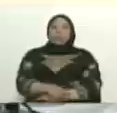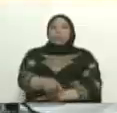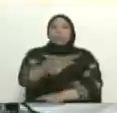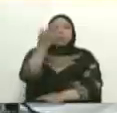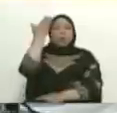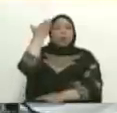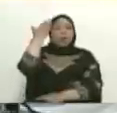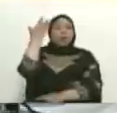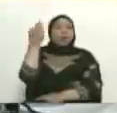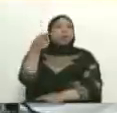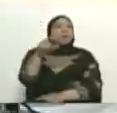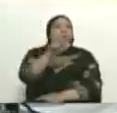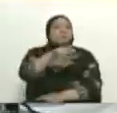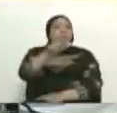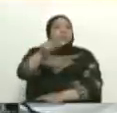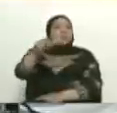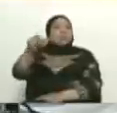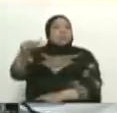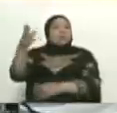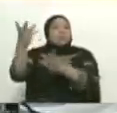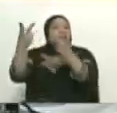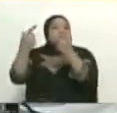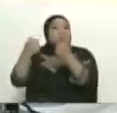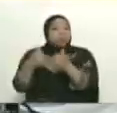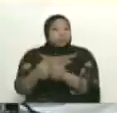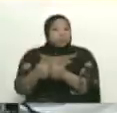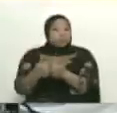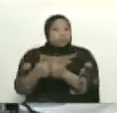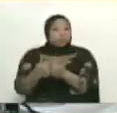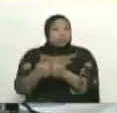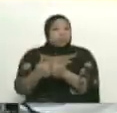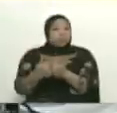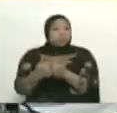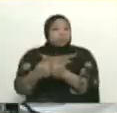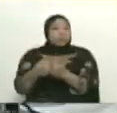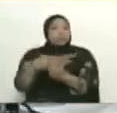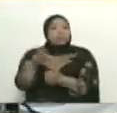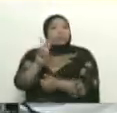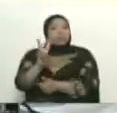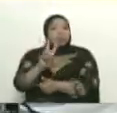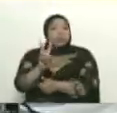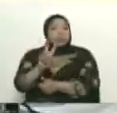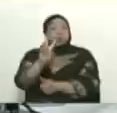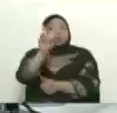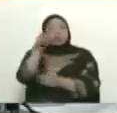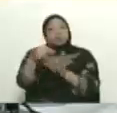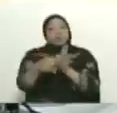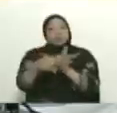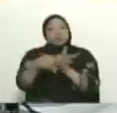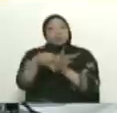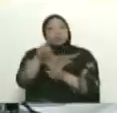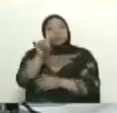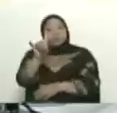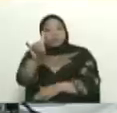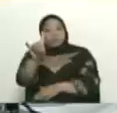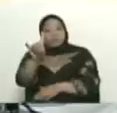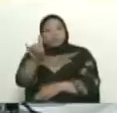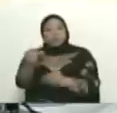saben cuántos venezolanos y venezolanas en el año 2000, 2001, 2002,